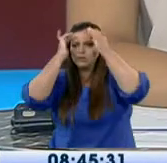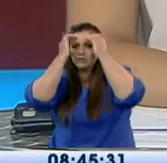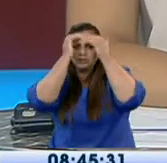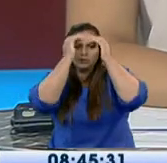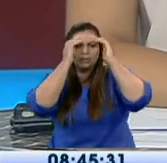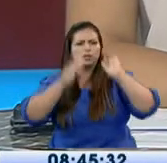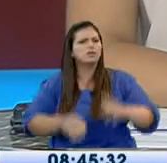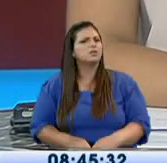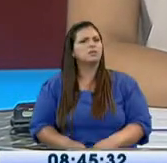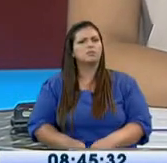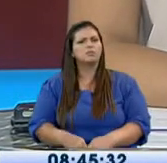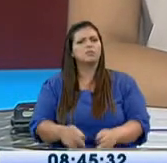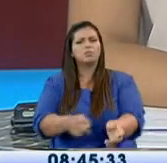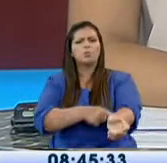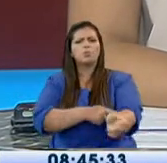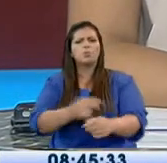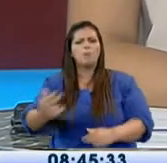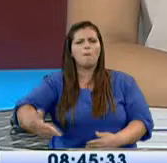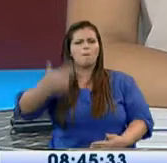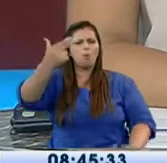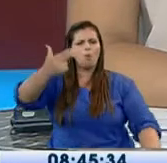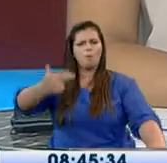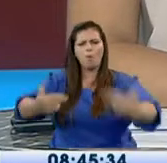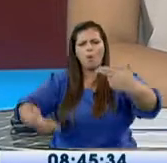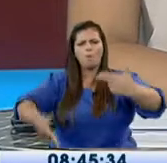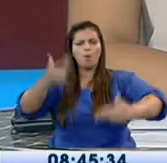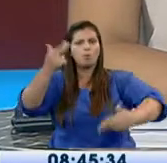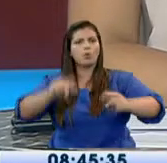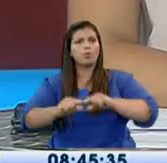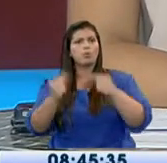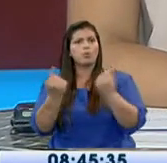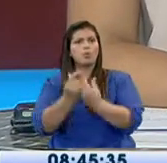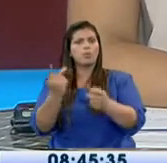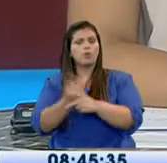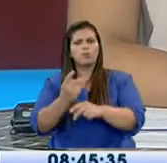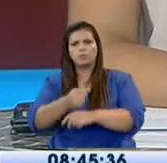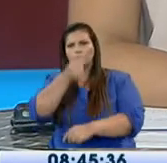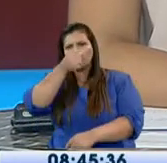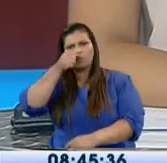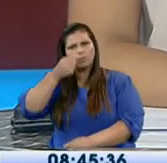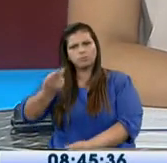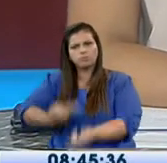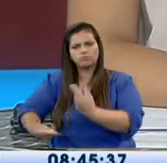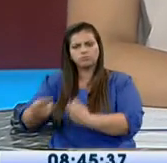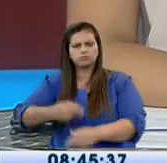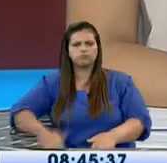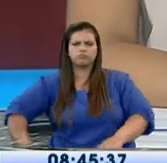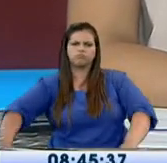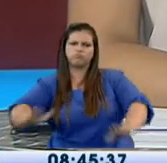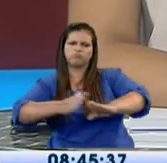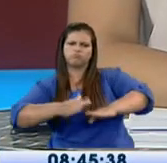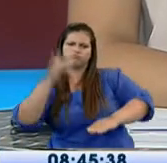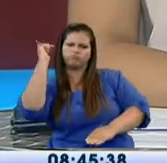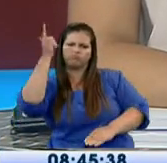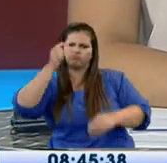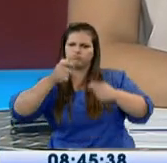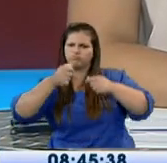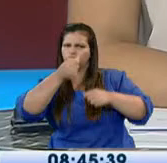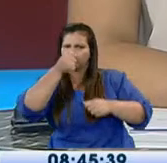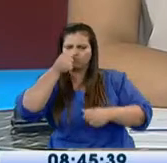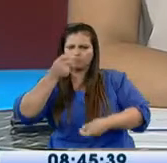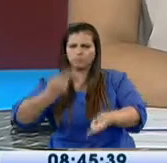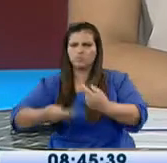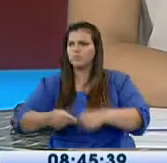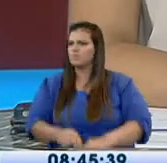entre supuestas bandas que se disputan territorios por la venta de droga. Ellos solicitan mayor resguardo policial y la instalación de cámaras